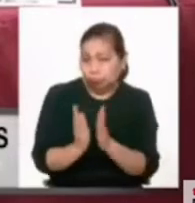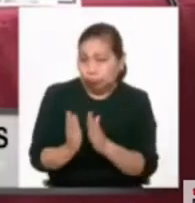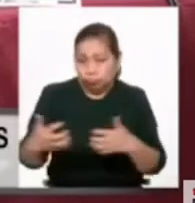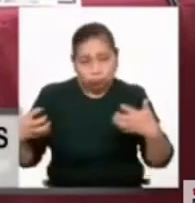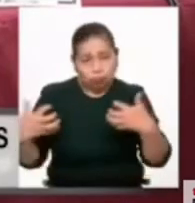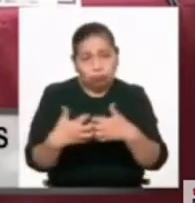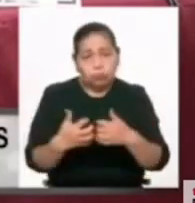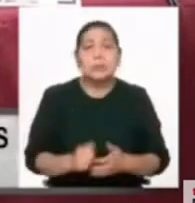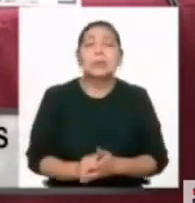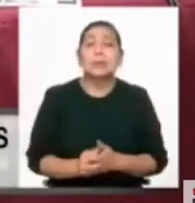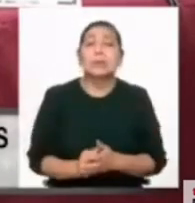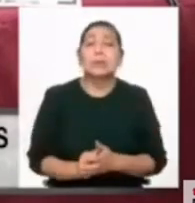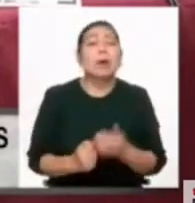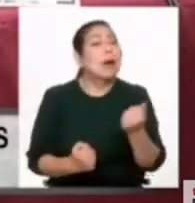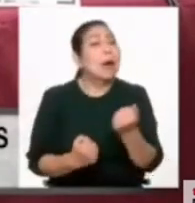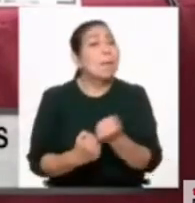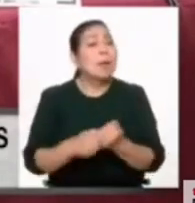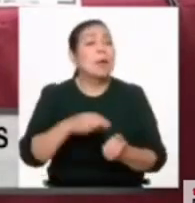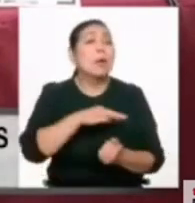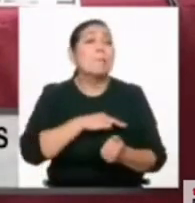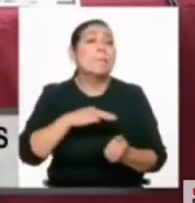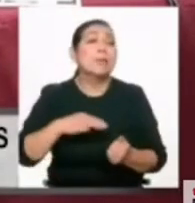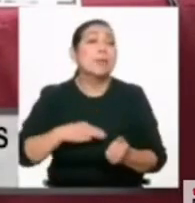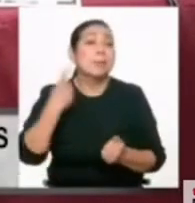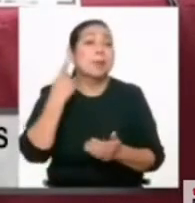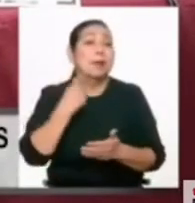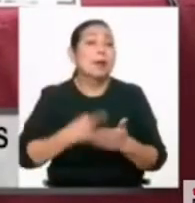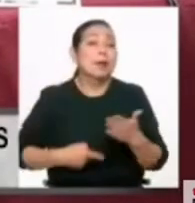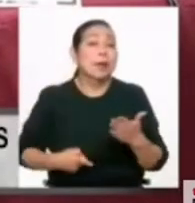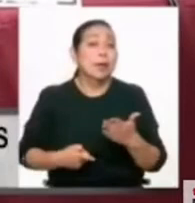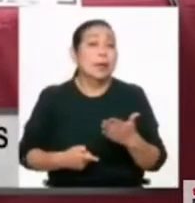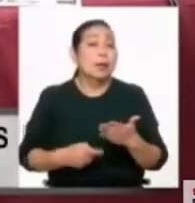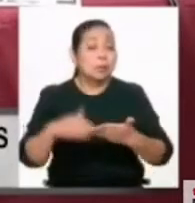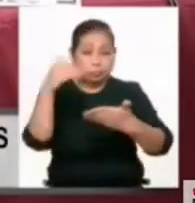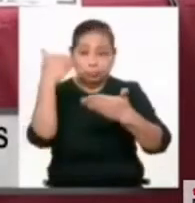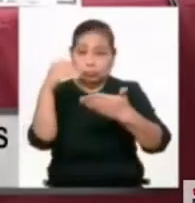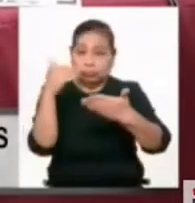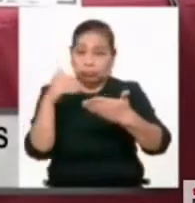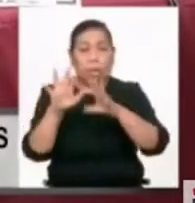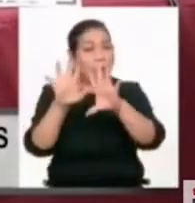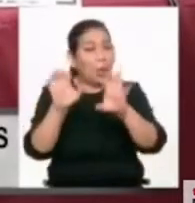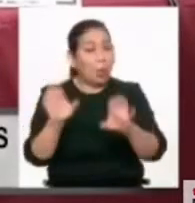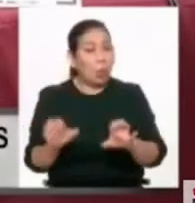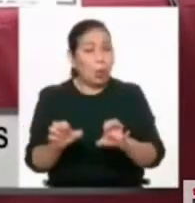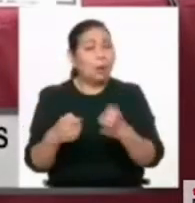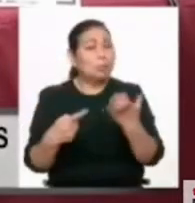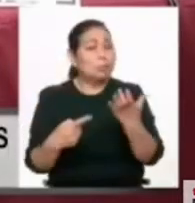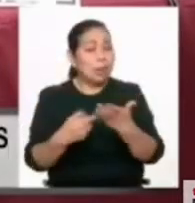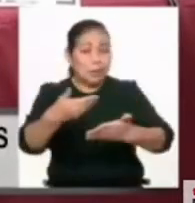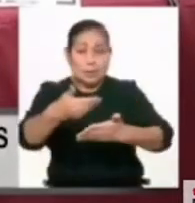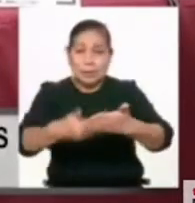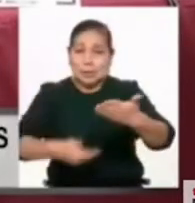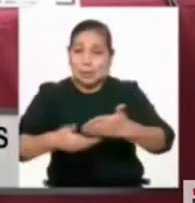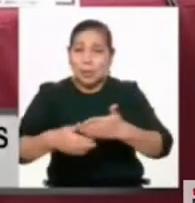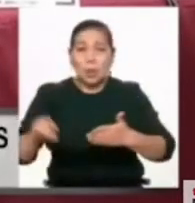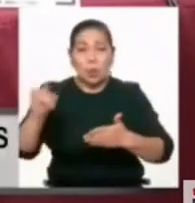un comité de respaldo al ministro para que en forma calificada pueda evaluar técnicamente el expediente